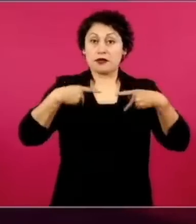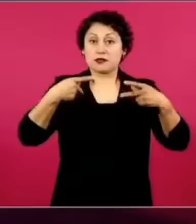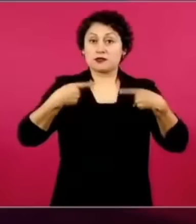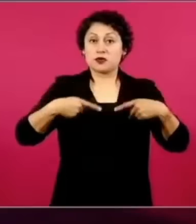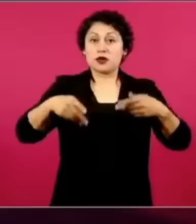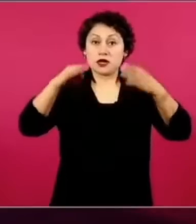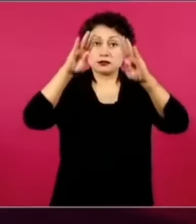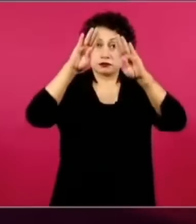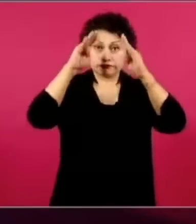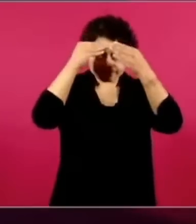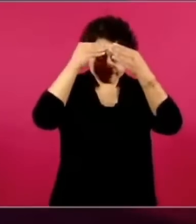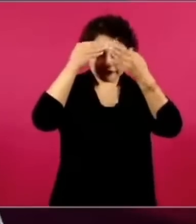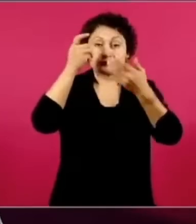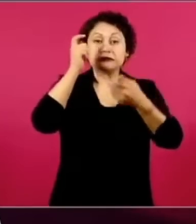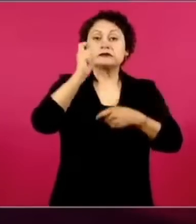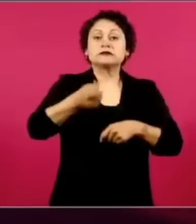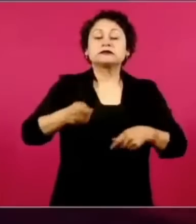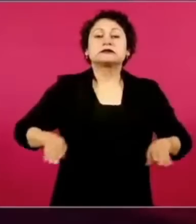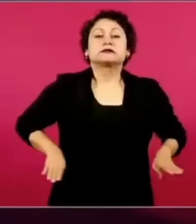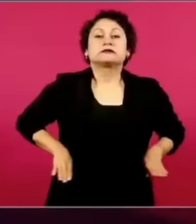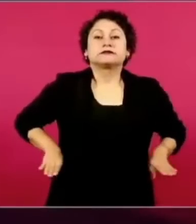a los 2 años van a buscarlo,